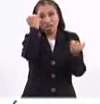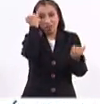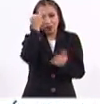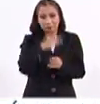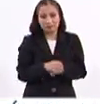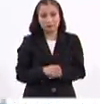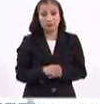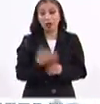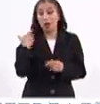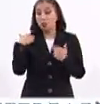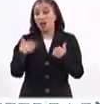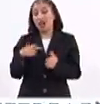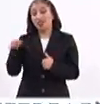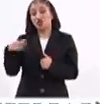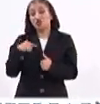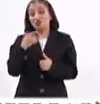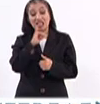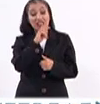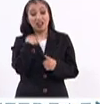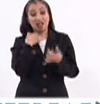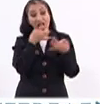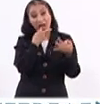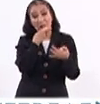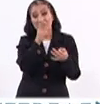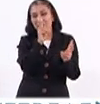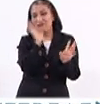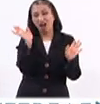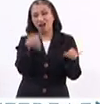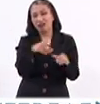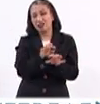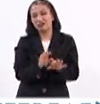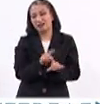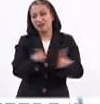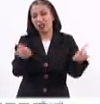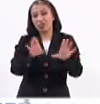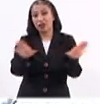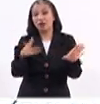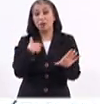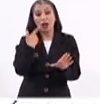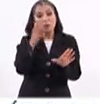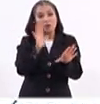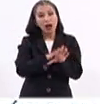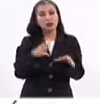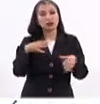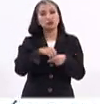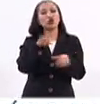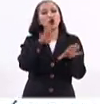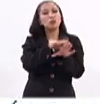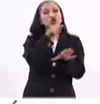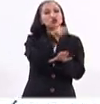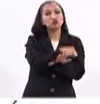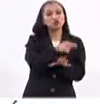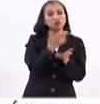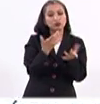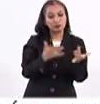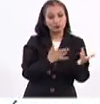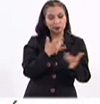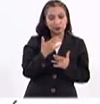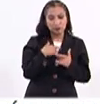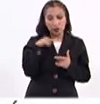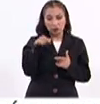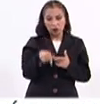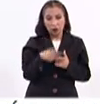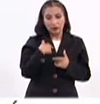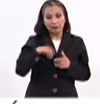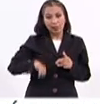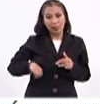humanidades, olvídate de lo que son las ingenierías. Pero creo que hacen a una persona más integral. ¿Cómo fue este momento en que tú